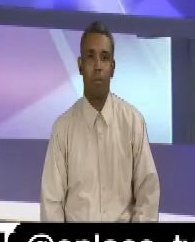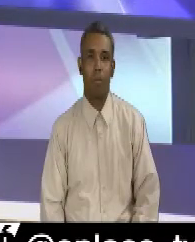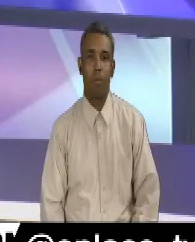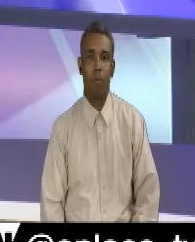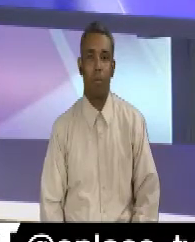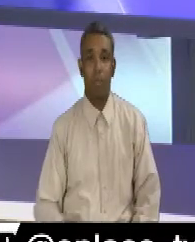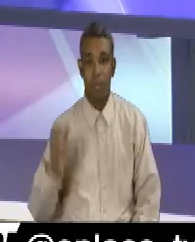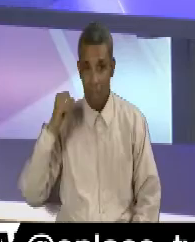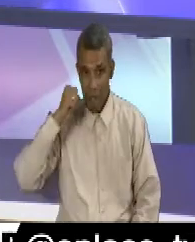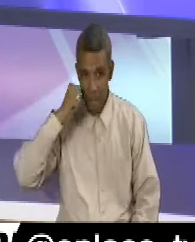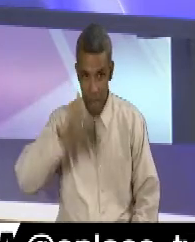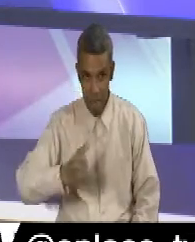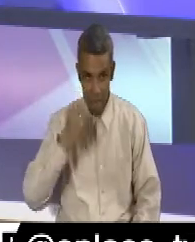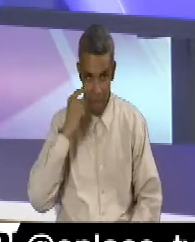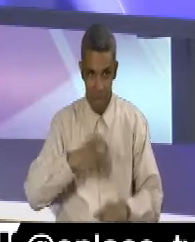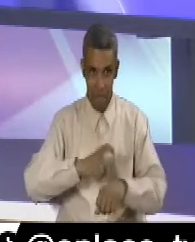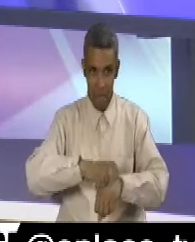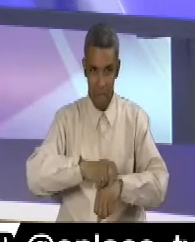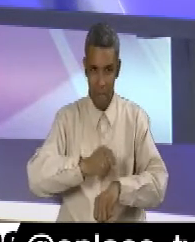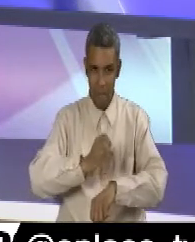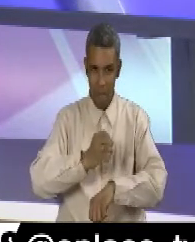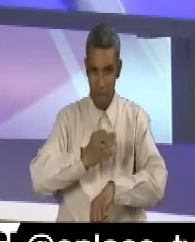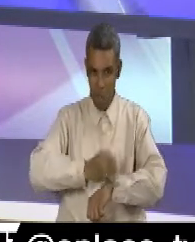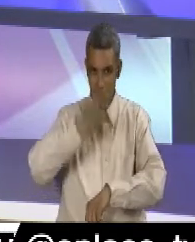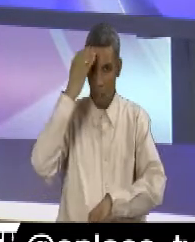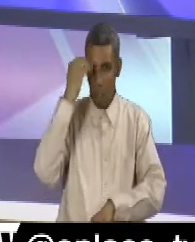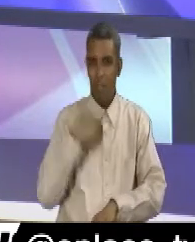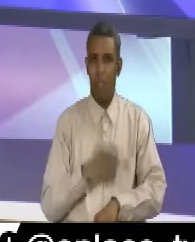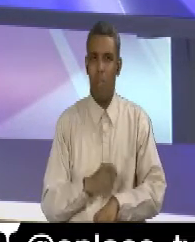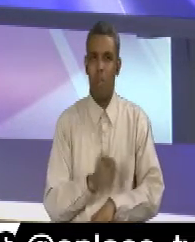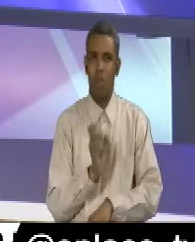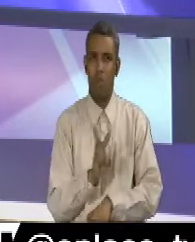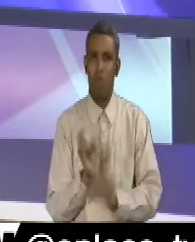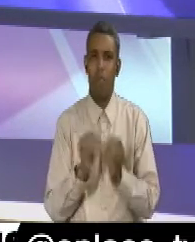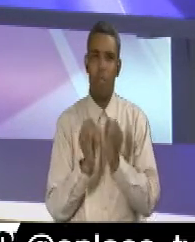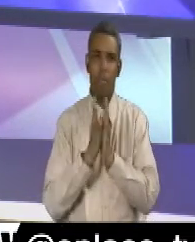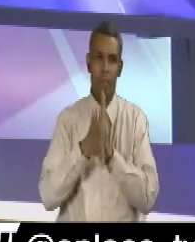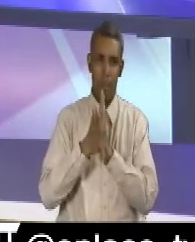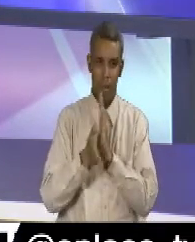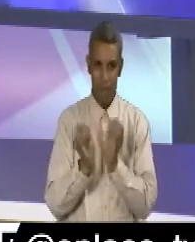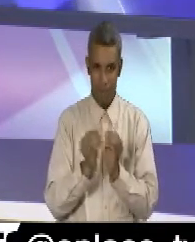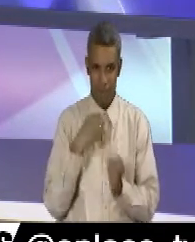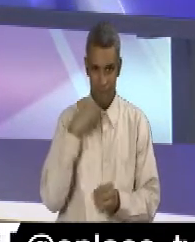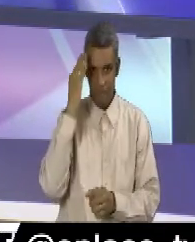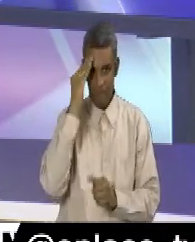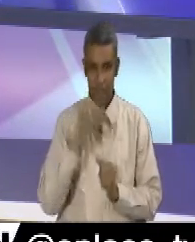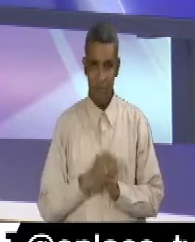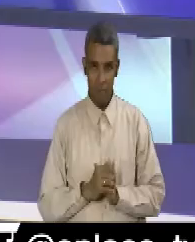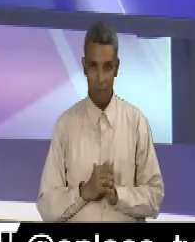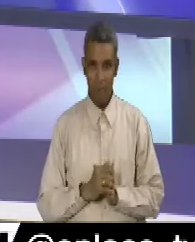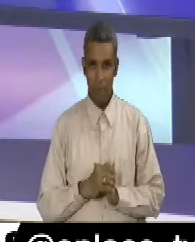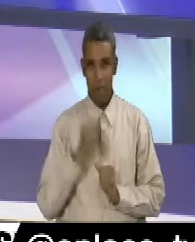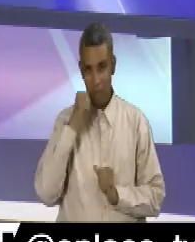Mañana de nuevo los esperamos muy puntuales, ya saben, 12 del mediodía para contarles más de lo que pasa en nuestra ciudad y